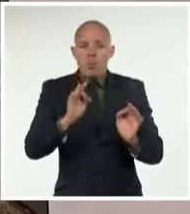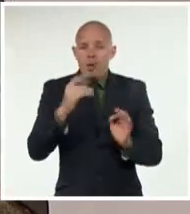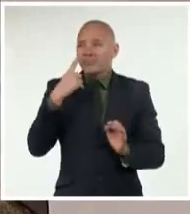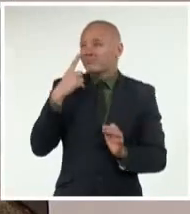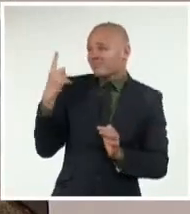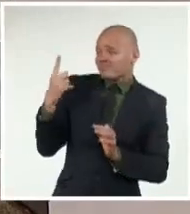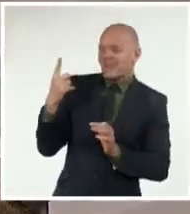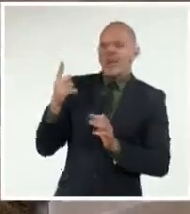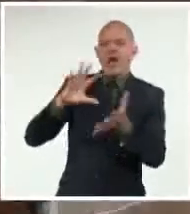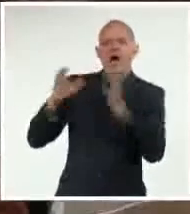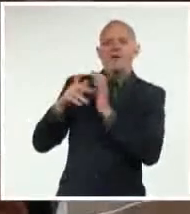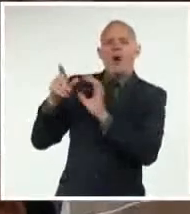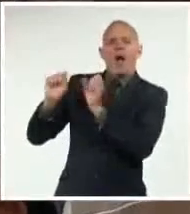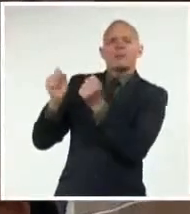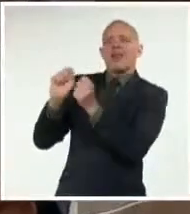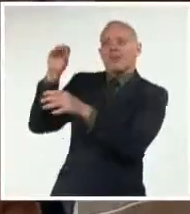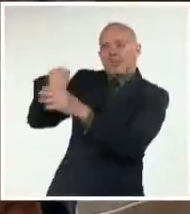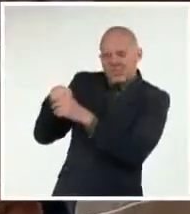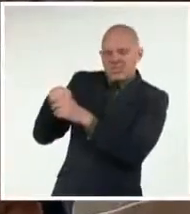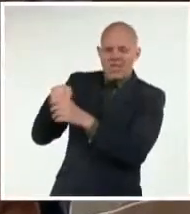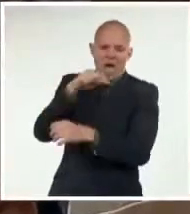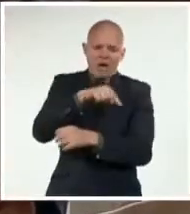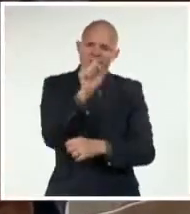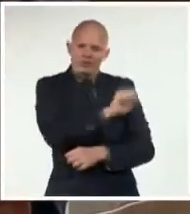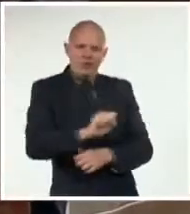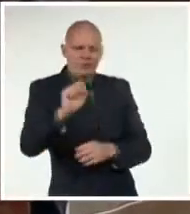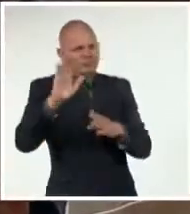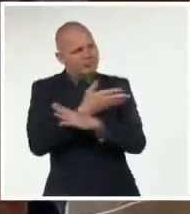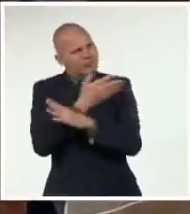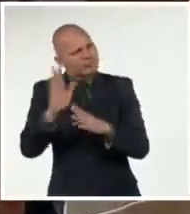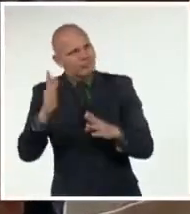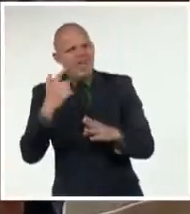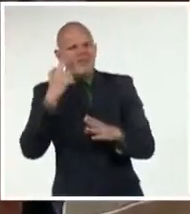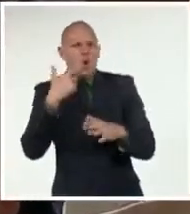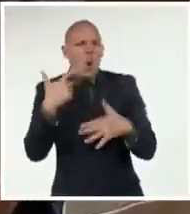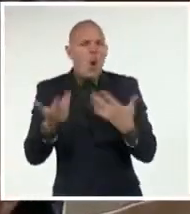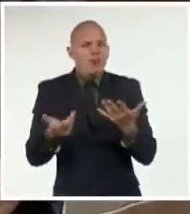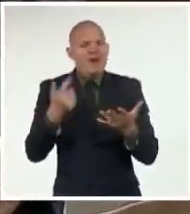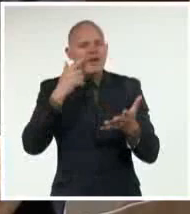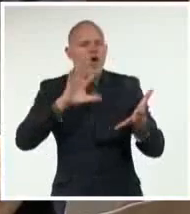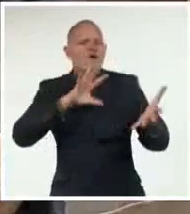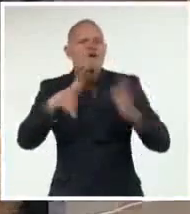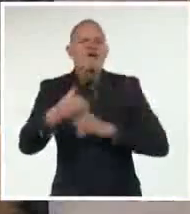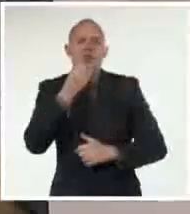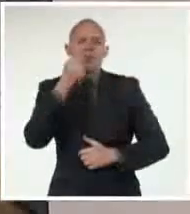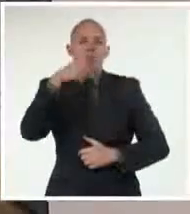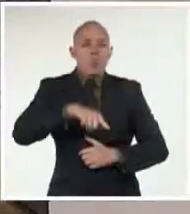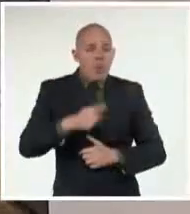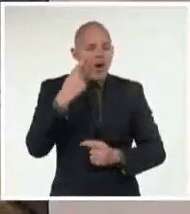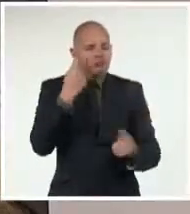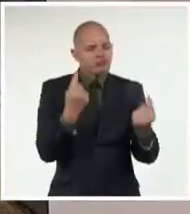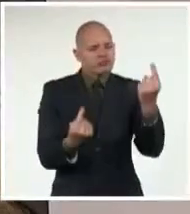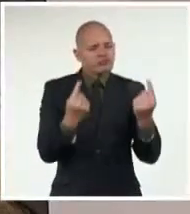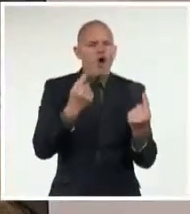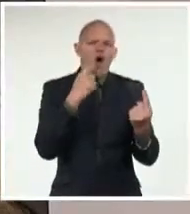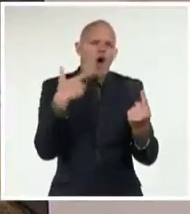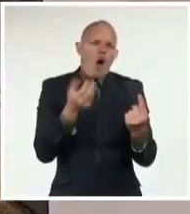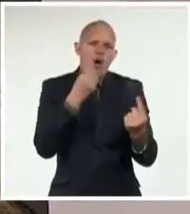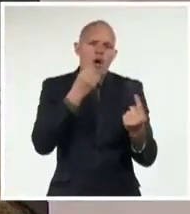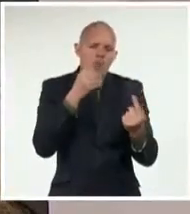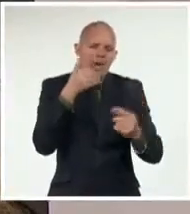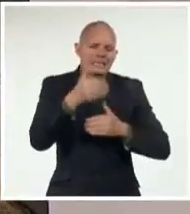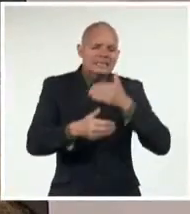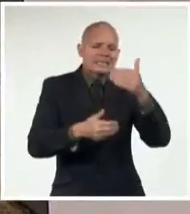imperialista. Se trata de conjugar el reto entre la alternativa necesaria y posible en el proceso y en el